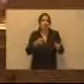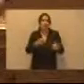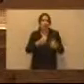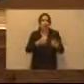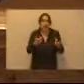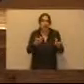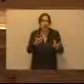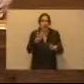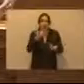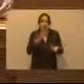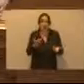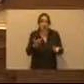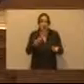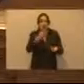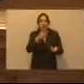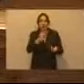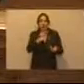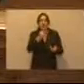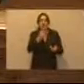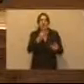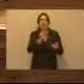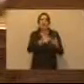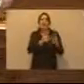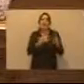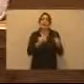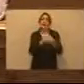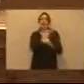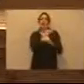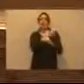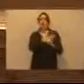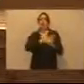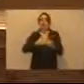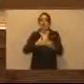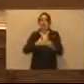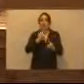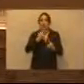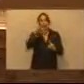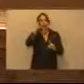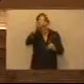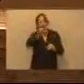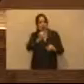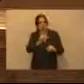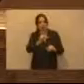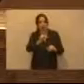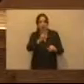Dicía que non quería planes de choque, que diba a escuitar, hasta allí ben,